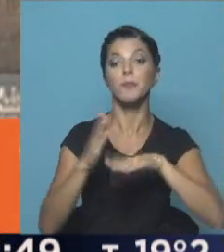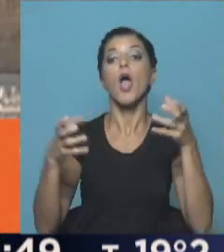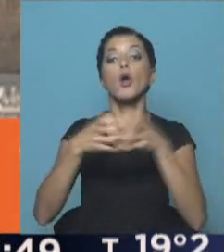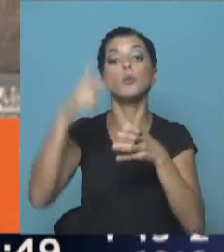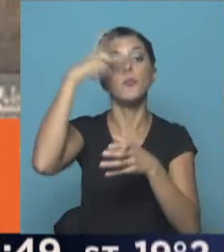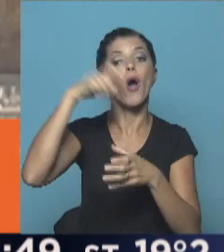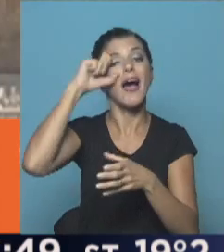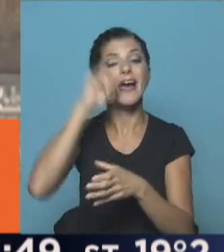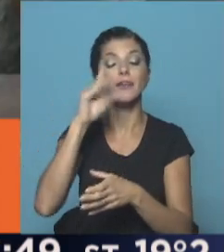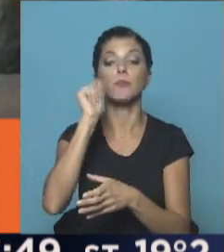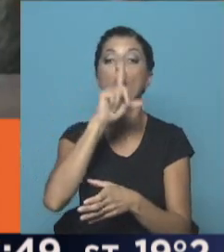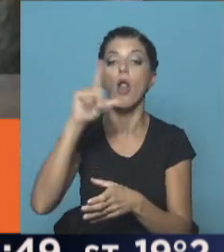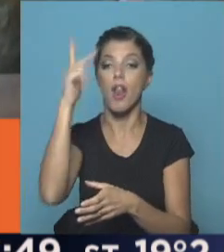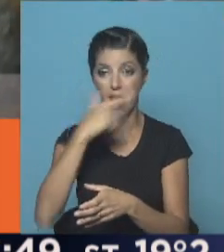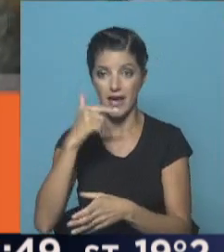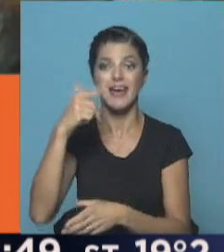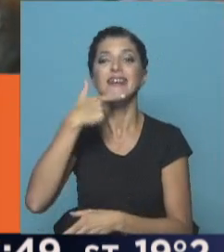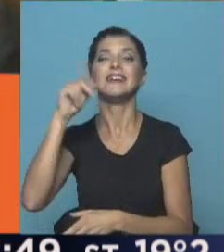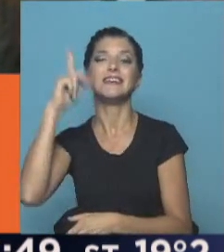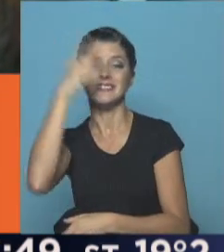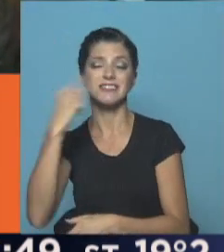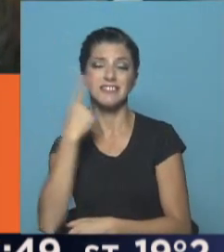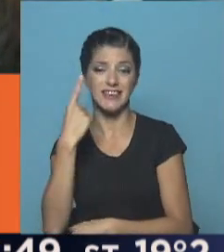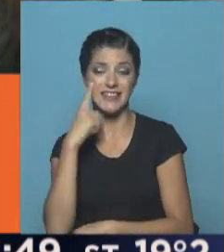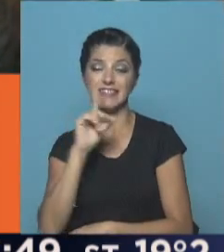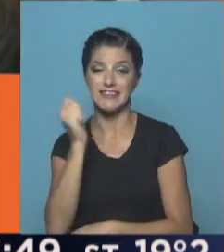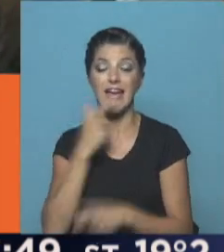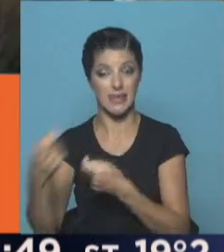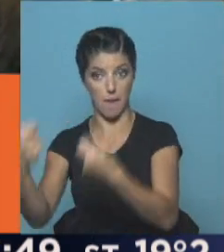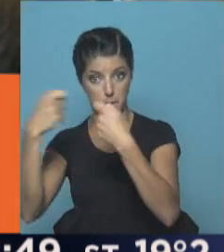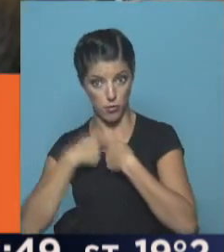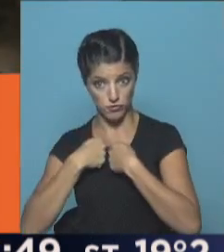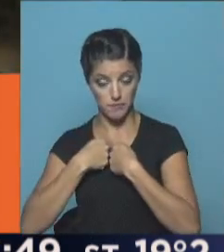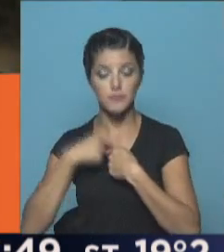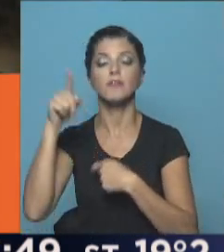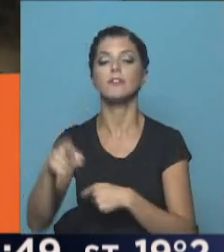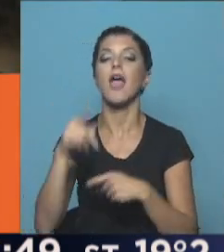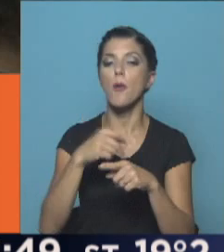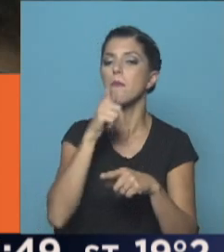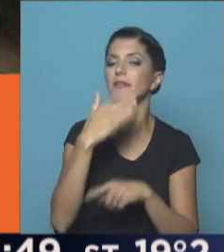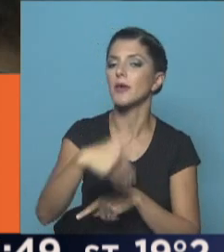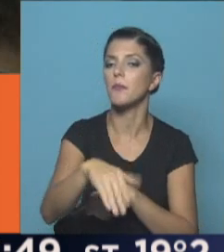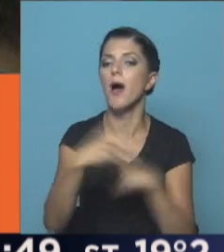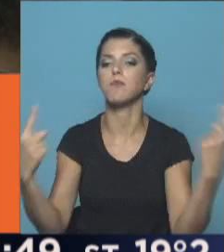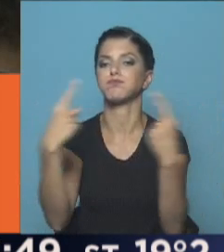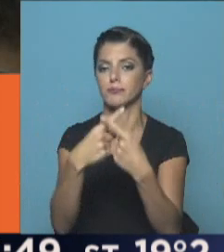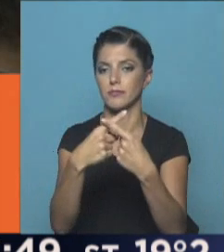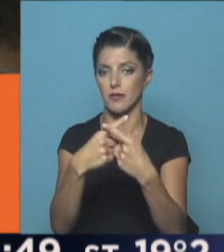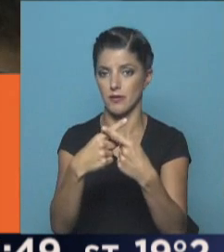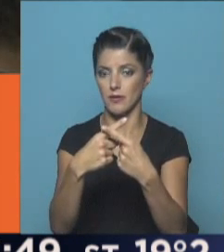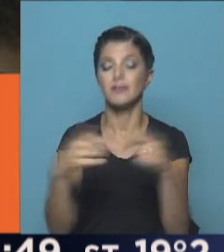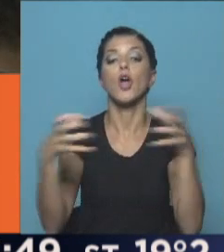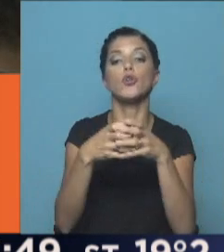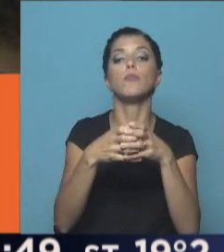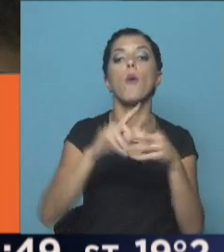chiita y respaldado por Irán, varios hechos relacionados parecen incrementar las probabilidades de una nueva guerra entre esta organización